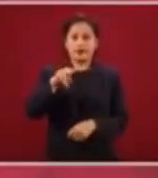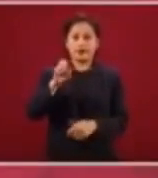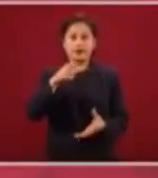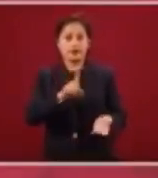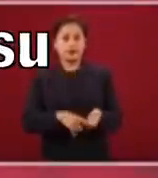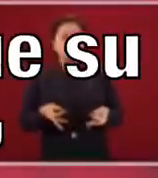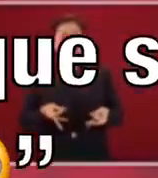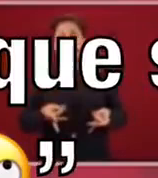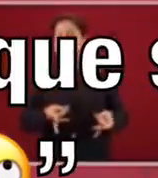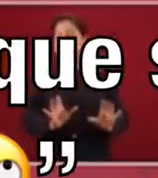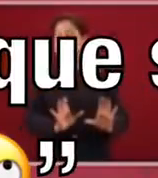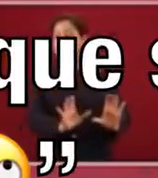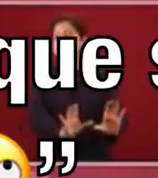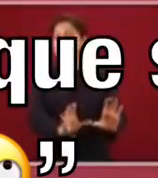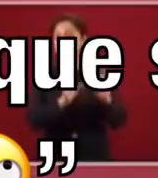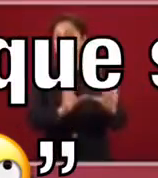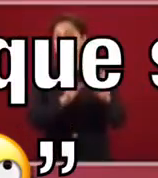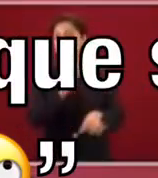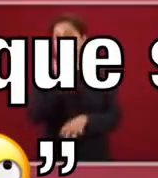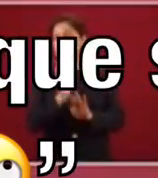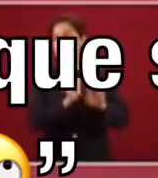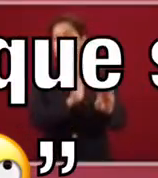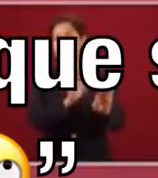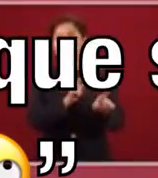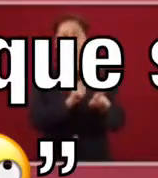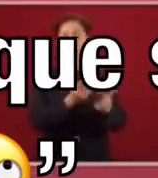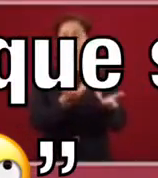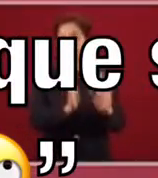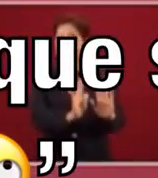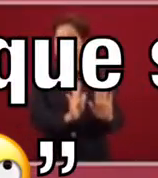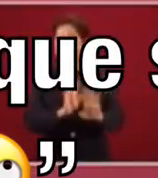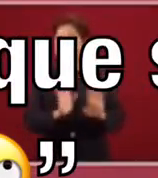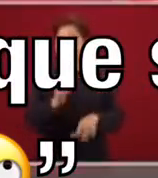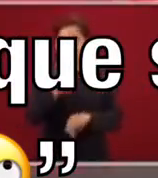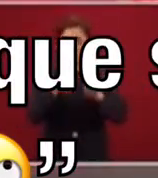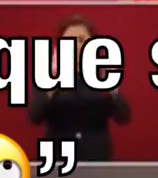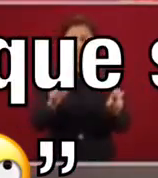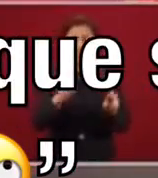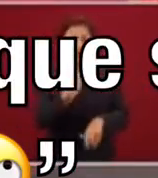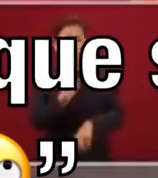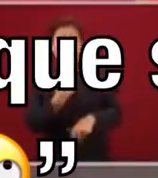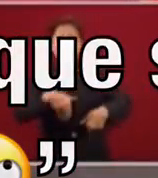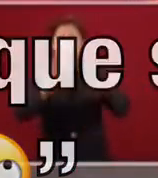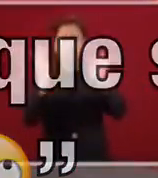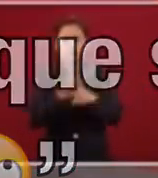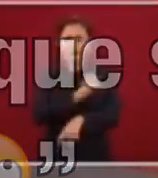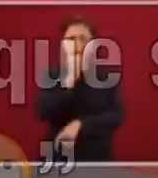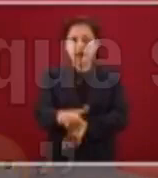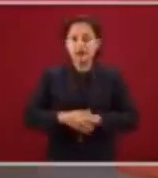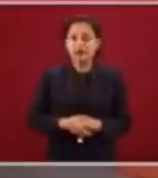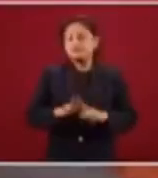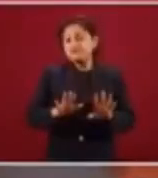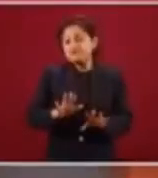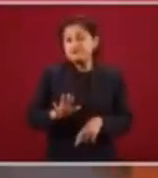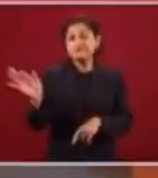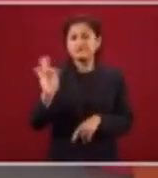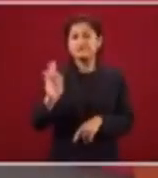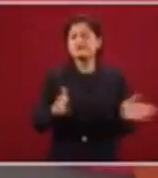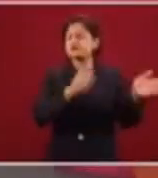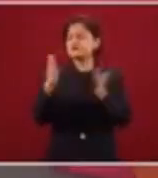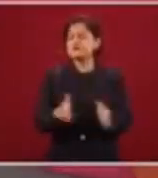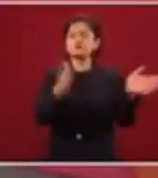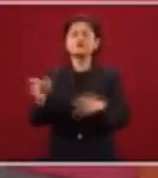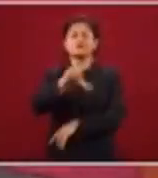Electoral, pues no hay que testearlos. Además, no es un asunto prioritario. Sí, pero en otro tiempo. La política es